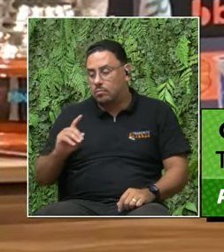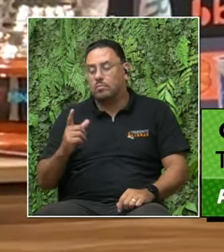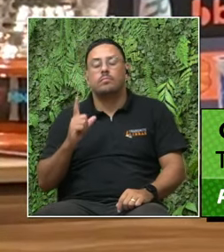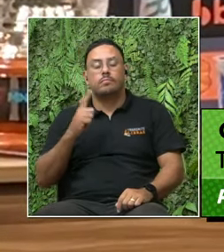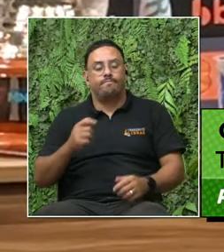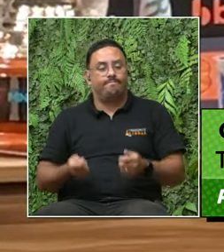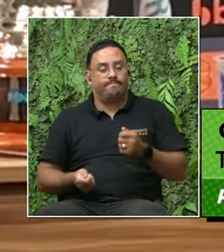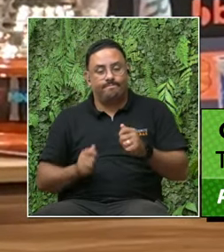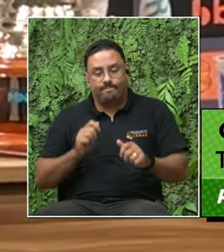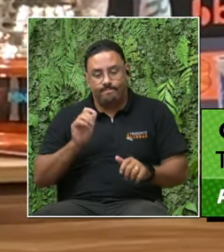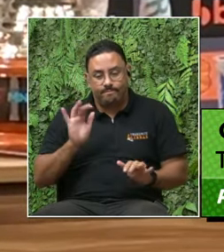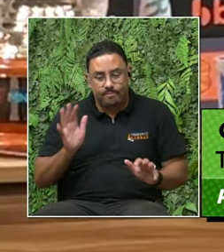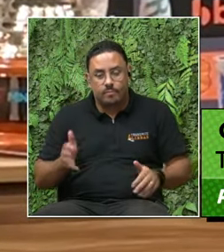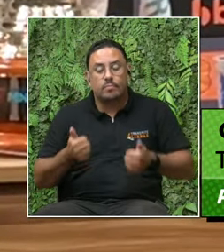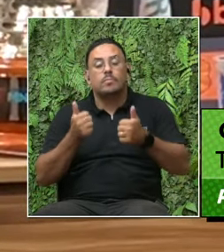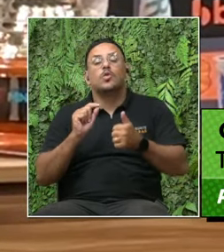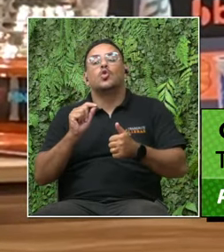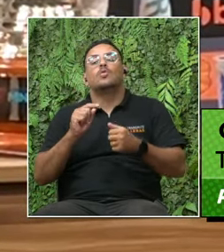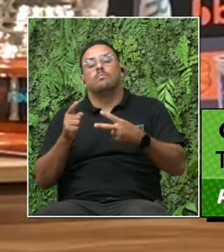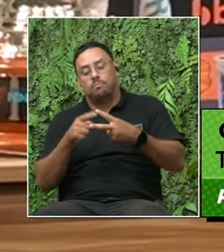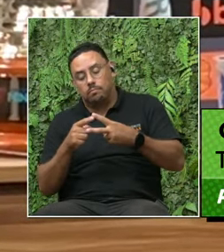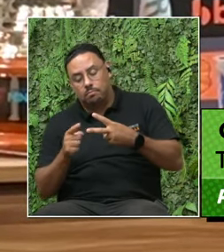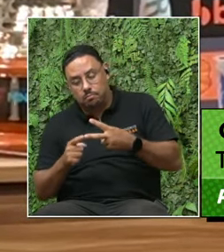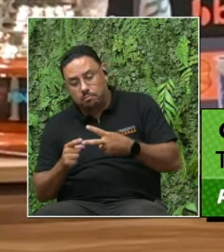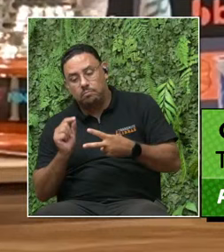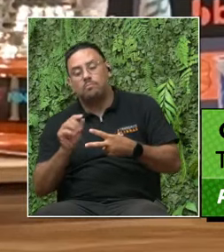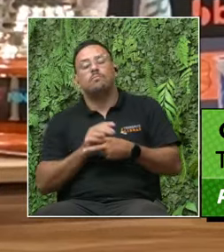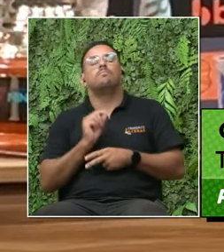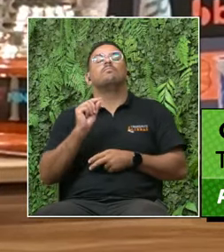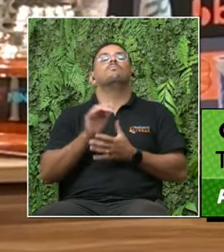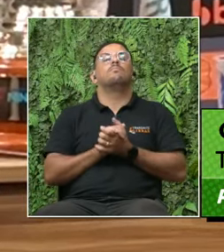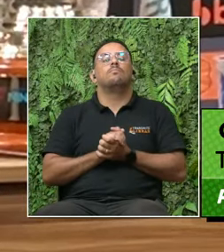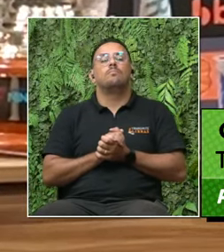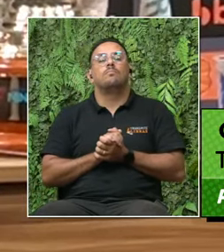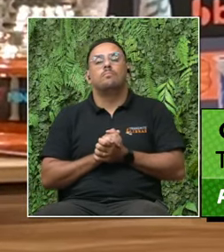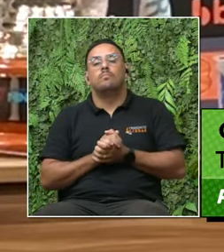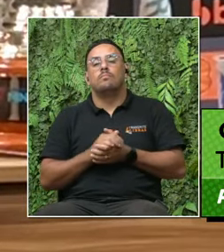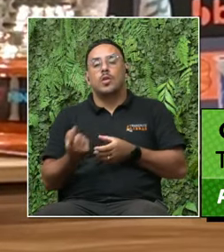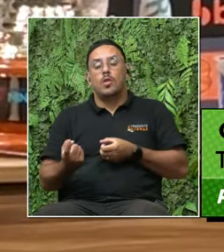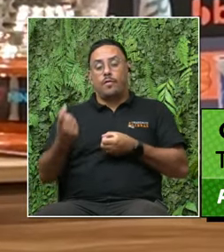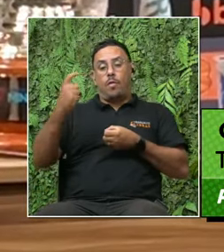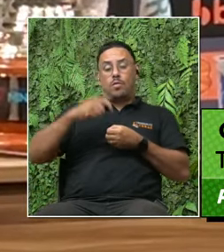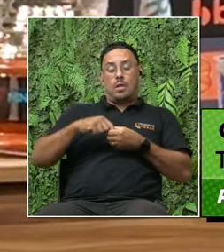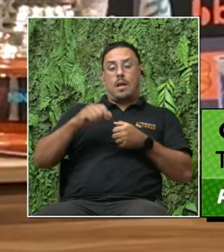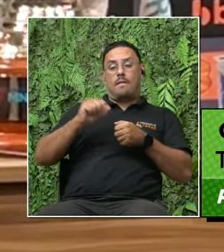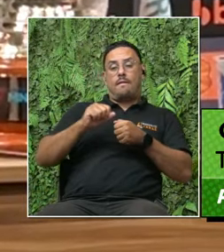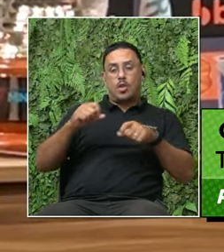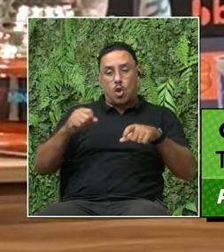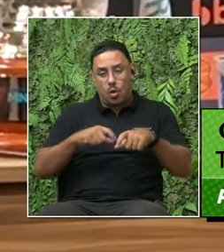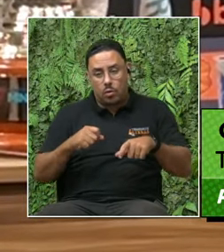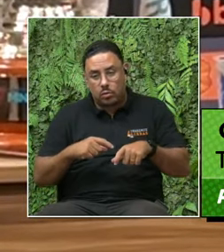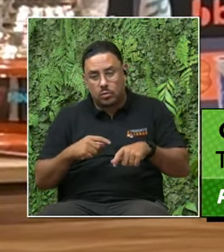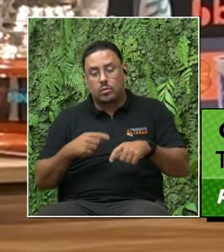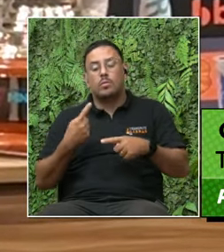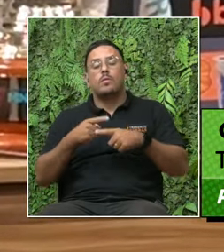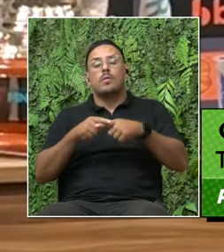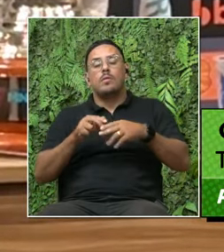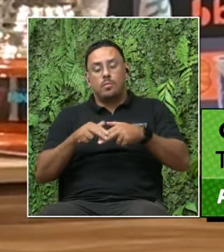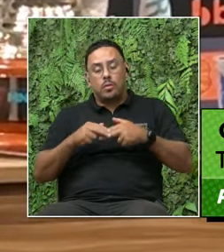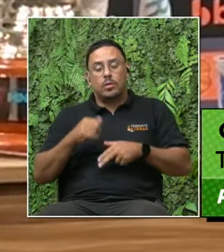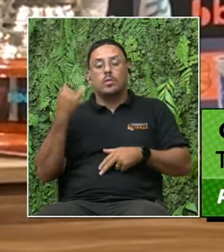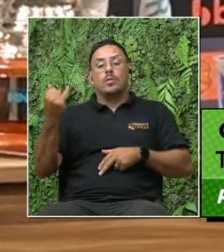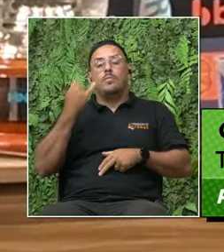posibil perra seg posibil recup poro para important